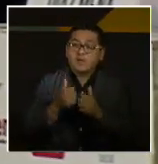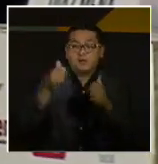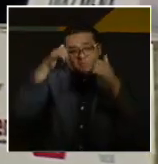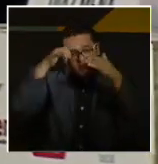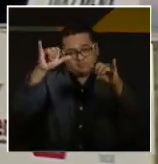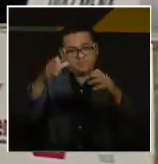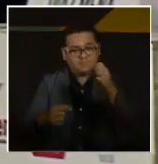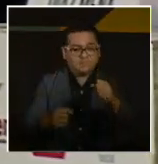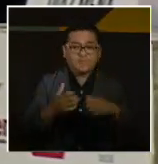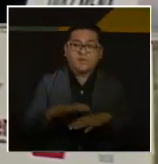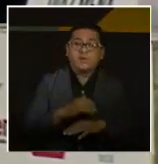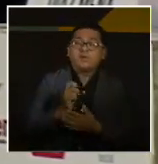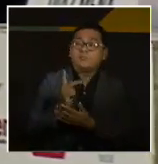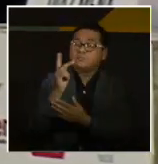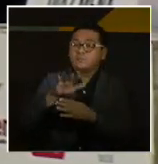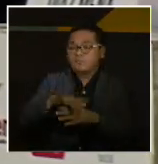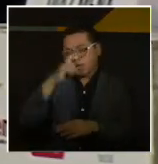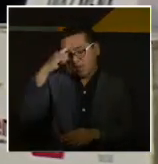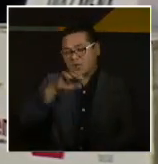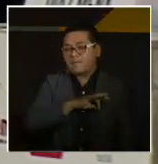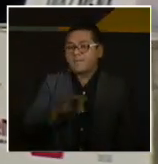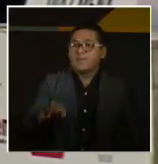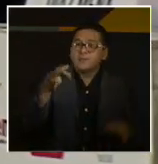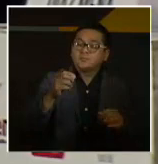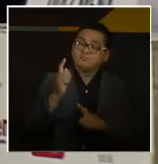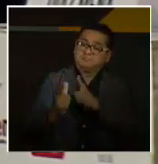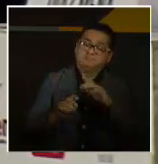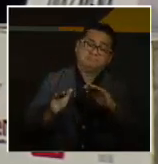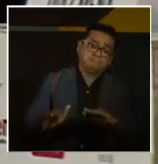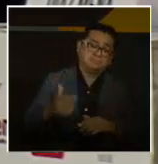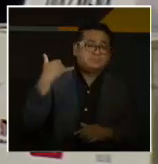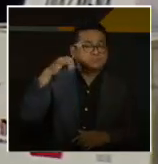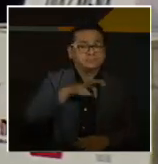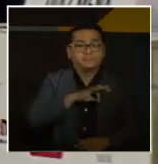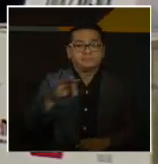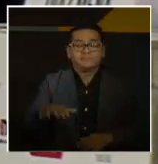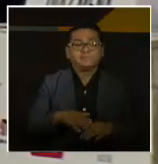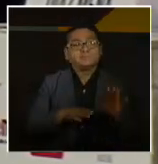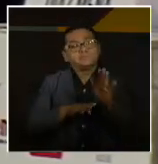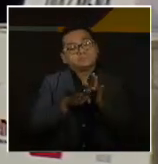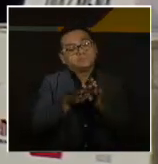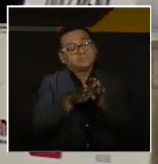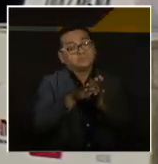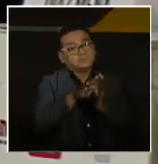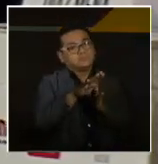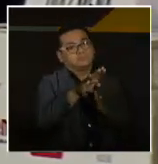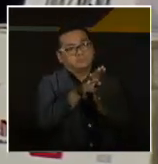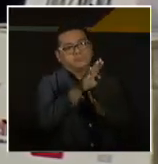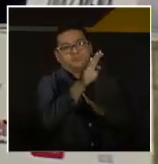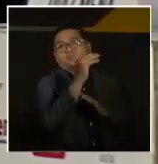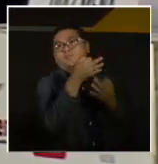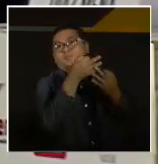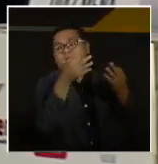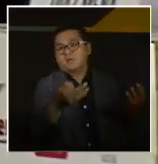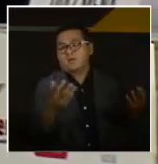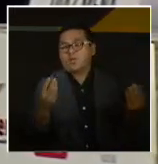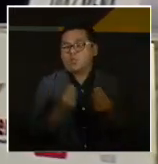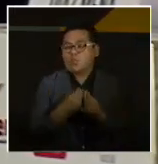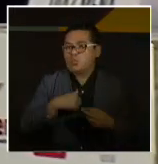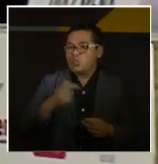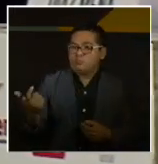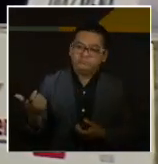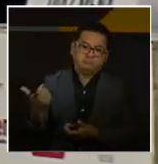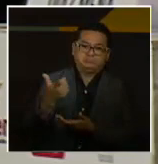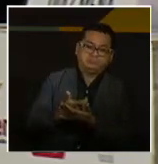ganaderas, de agricultores, para que de manera paulatina en Yucatán vayamos avanzando hacia que la tierra, junto con